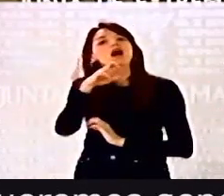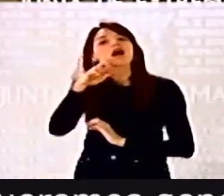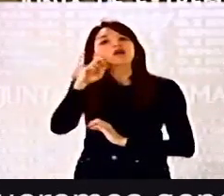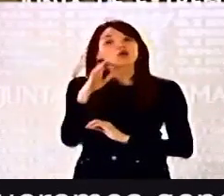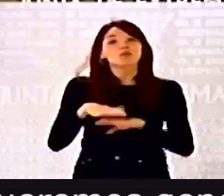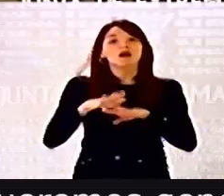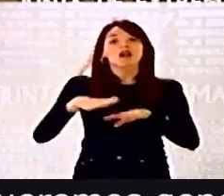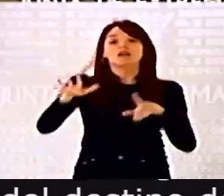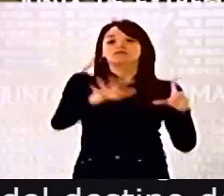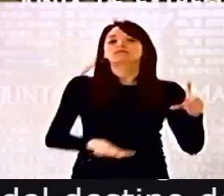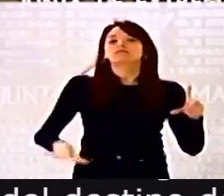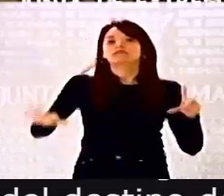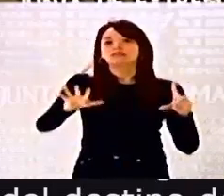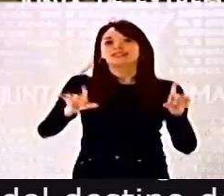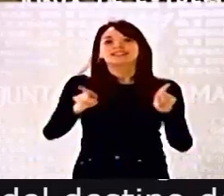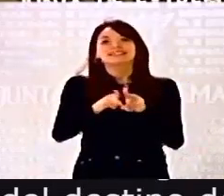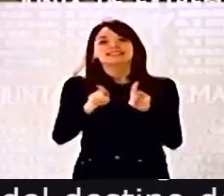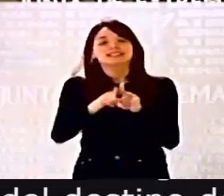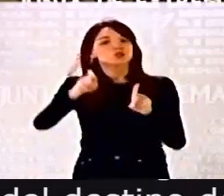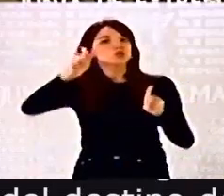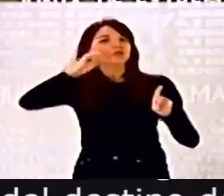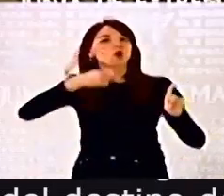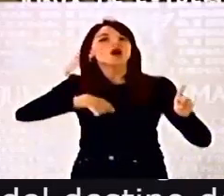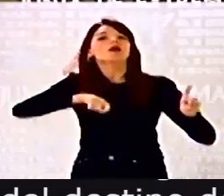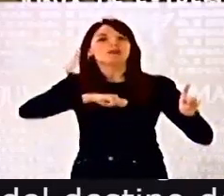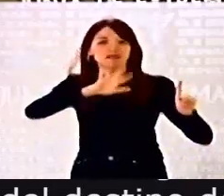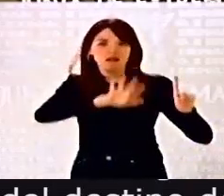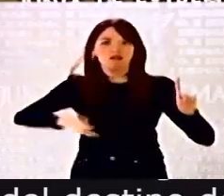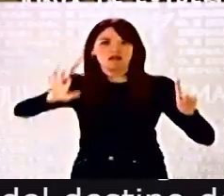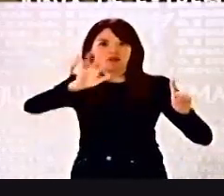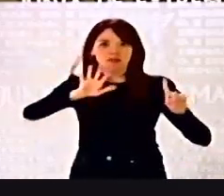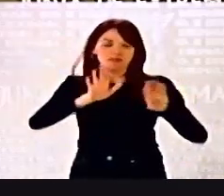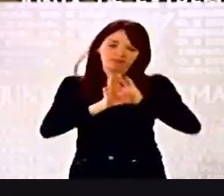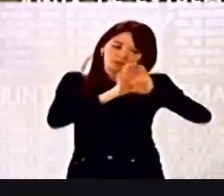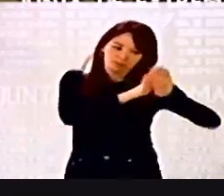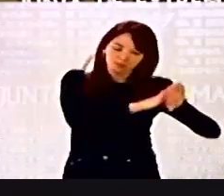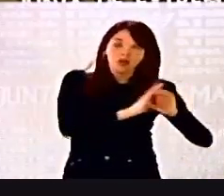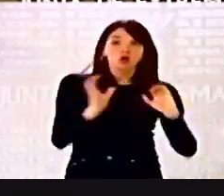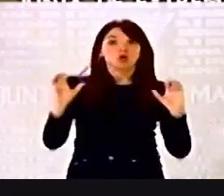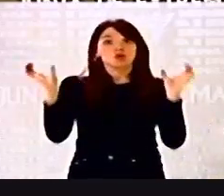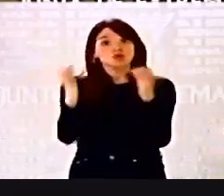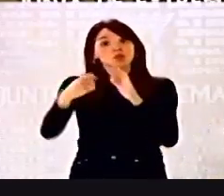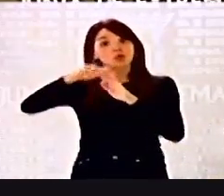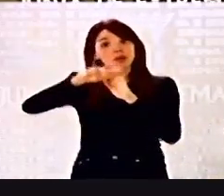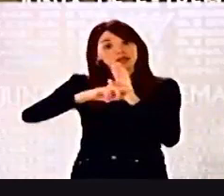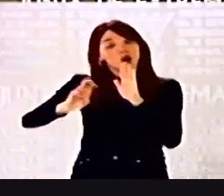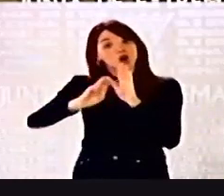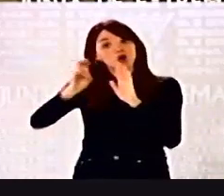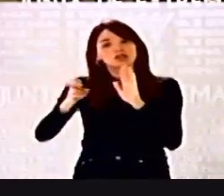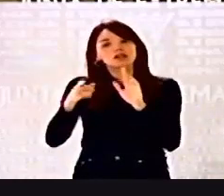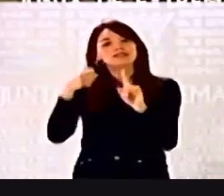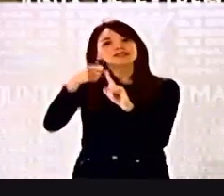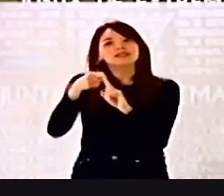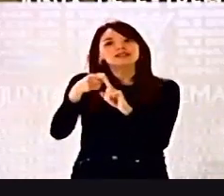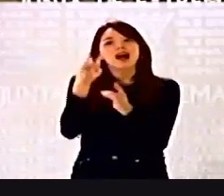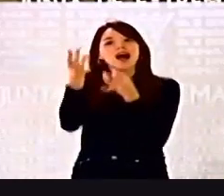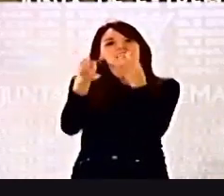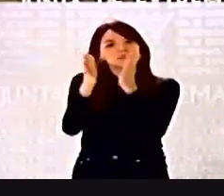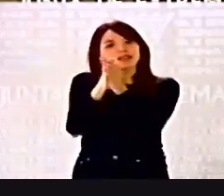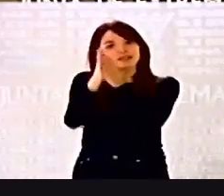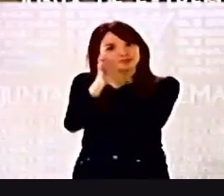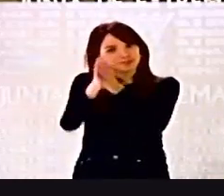Turismo España. El segundo grupo de medidas son las referidas al impulso de la actividad y la demanda y a la mejora